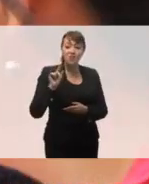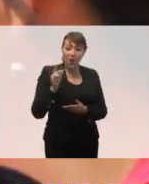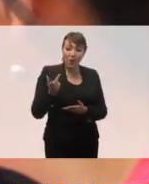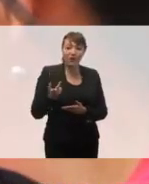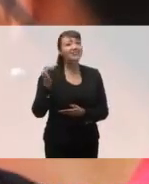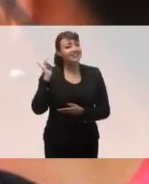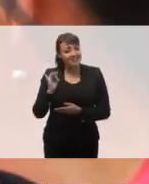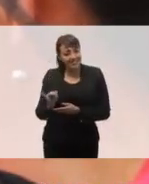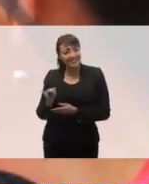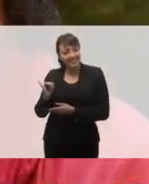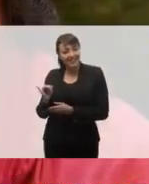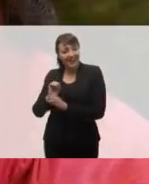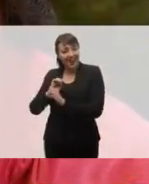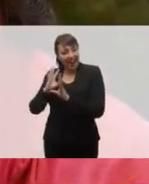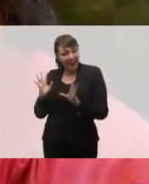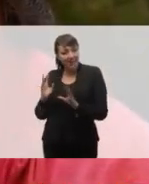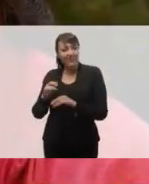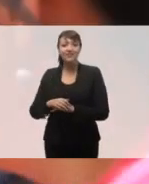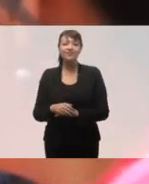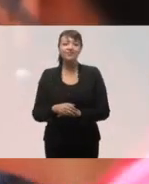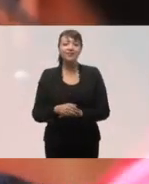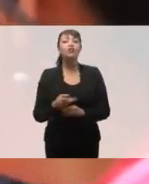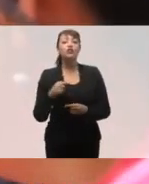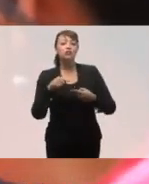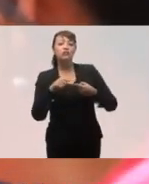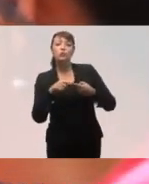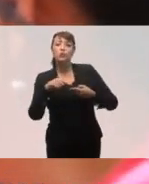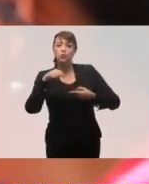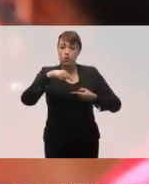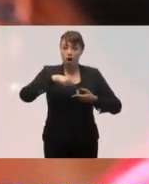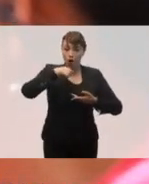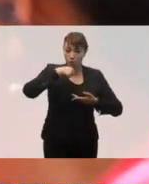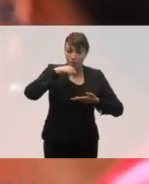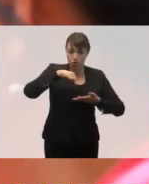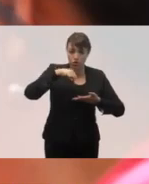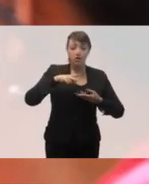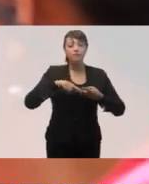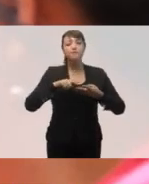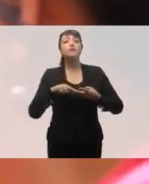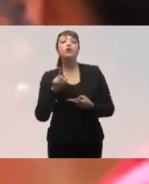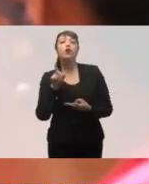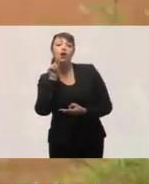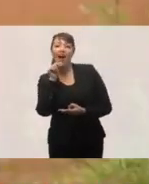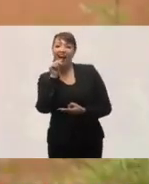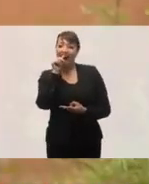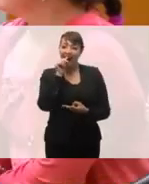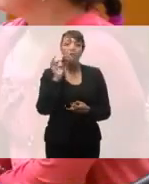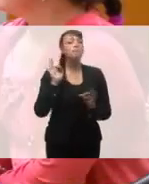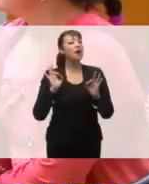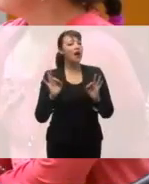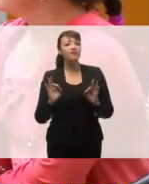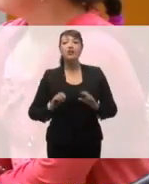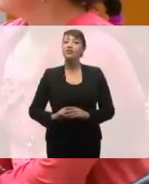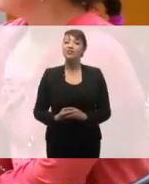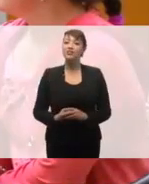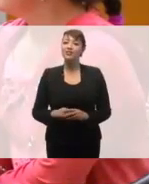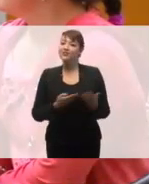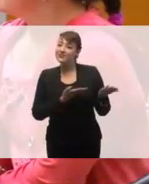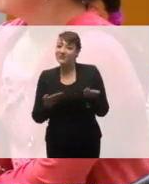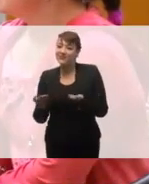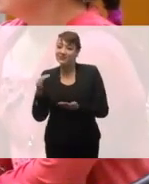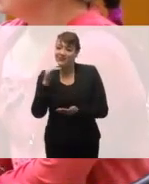con pollo Sí claro entonces un menú del día y un arroz con pollo perfecto